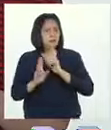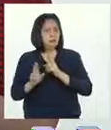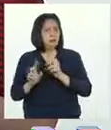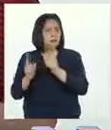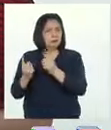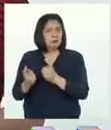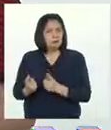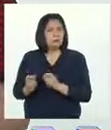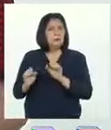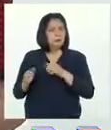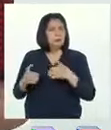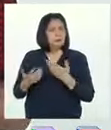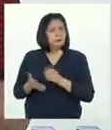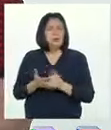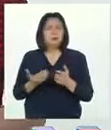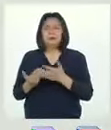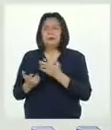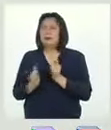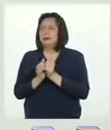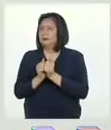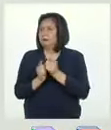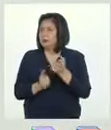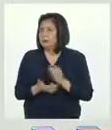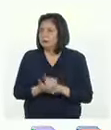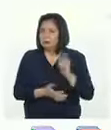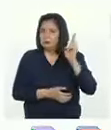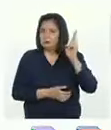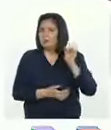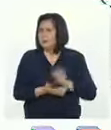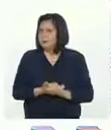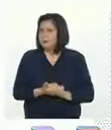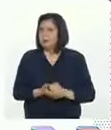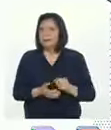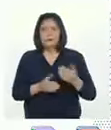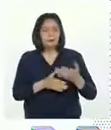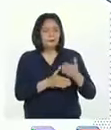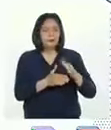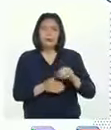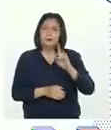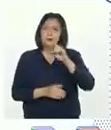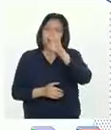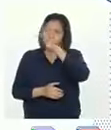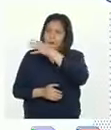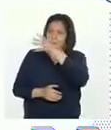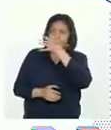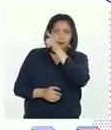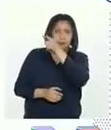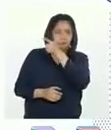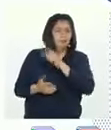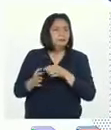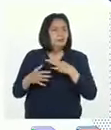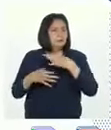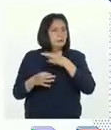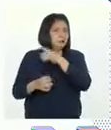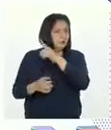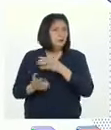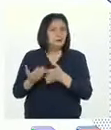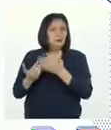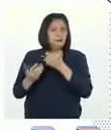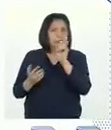Respondimos preguntas muy útiles y simples con el acompañamiento de nuestro profesor, quien nos compartió un esquema muy interesante y fácil de